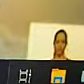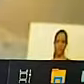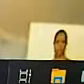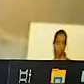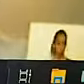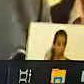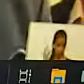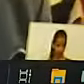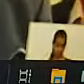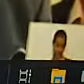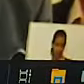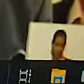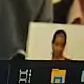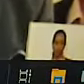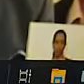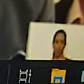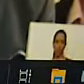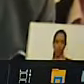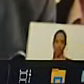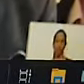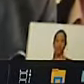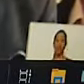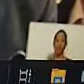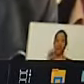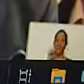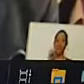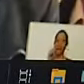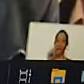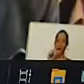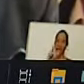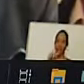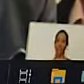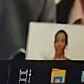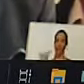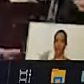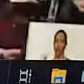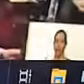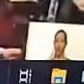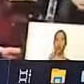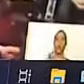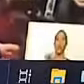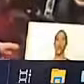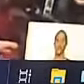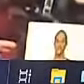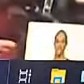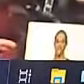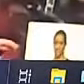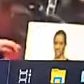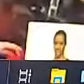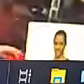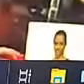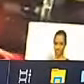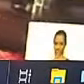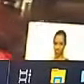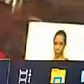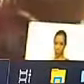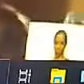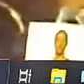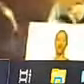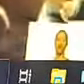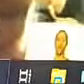nadie. Stalin y Ángel Medina se dice que se van a ir con Luis Parra. Todos los esfuerzos que se están haciendo son para